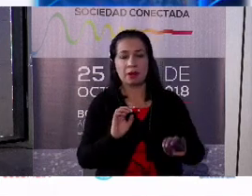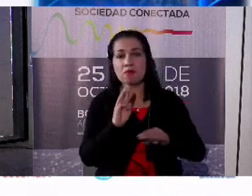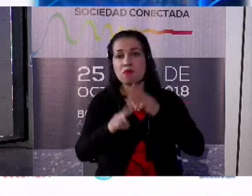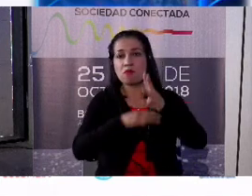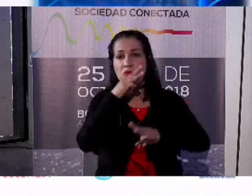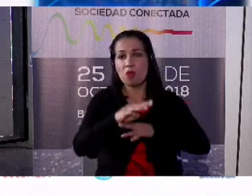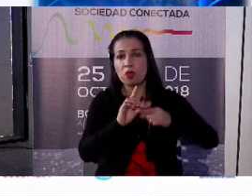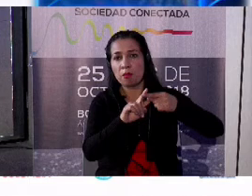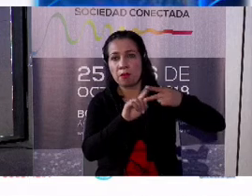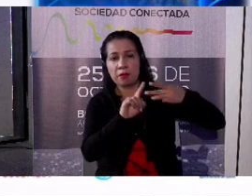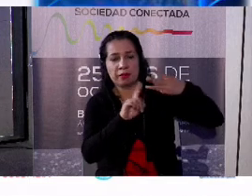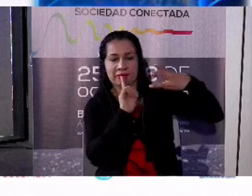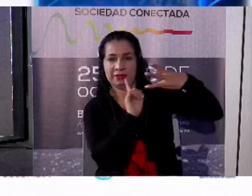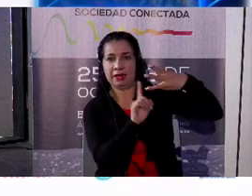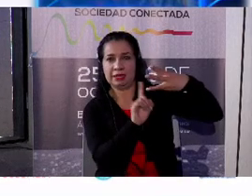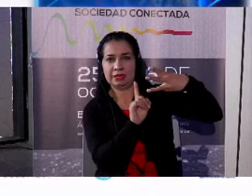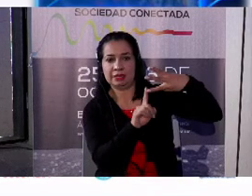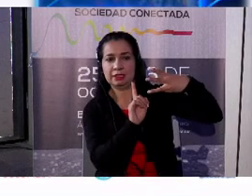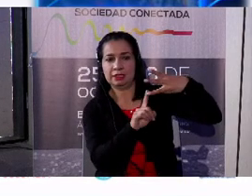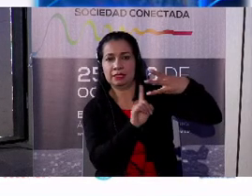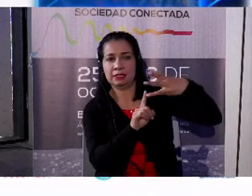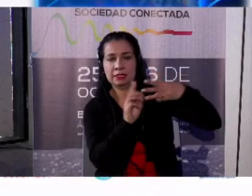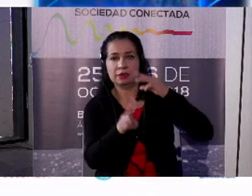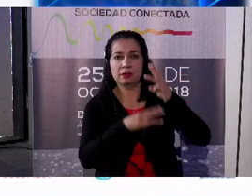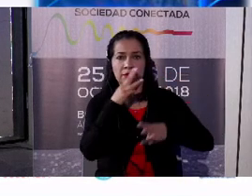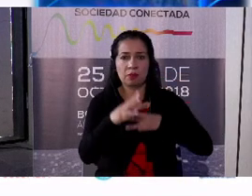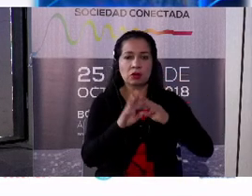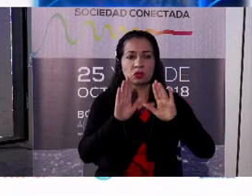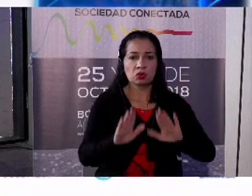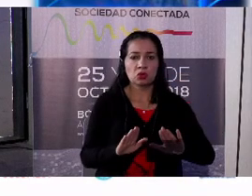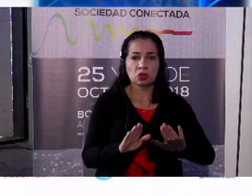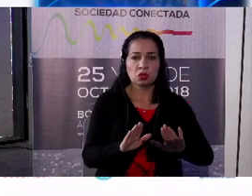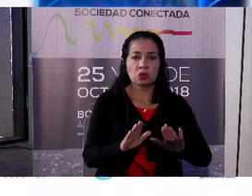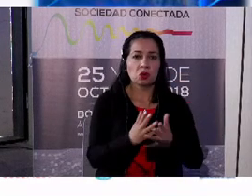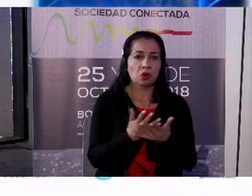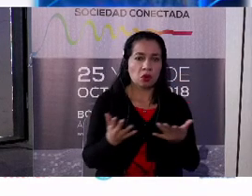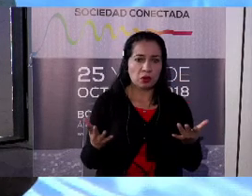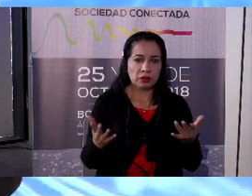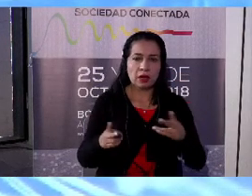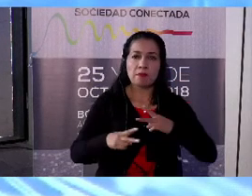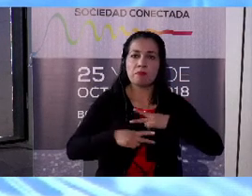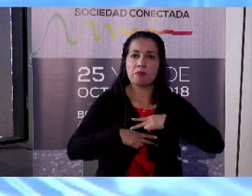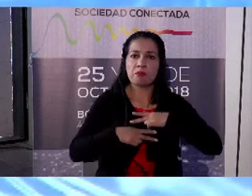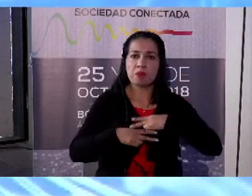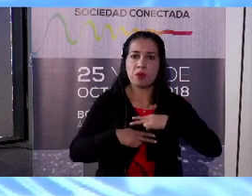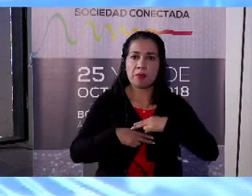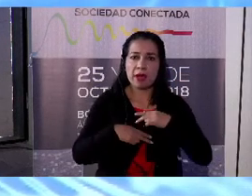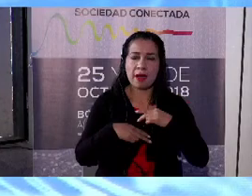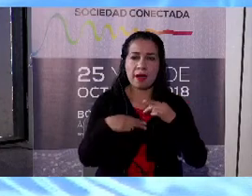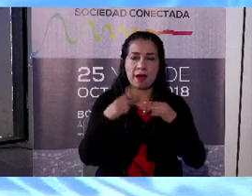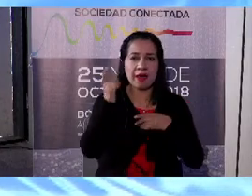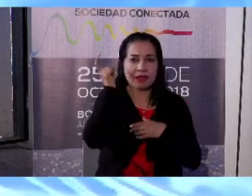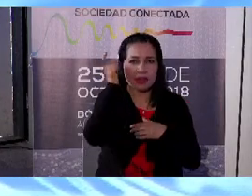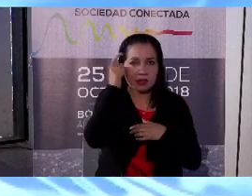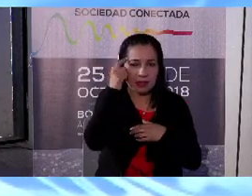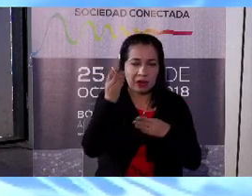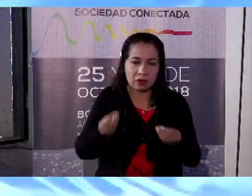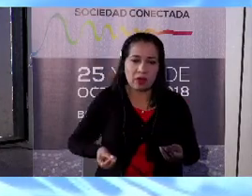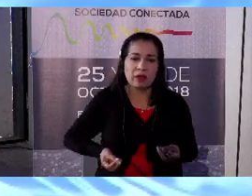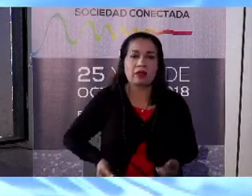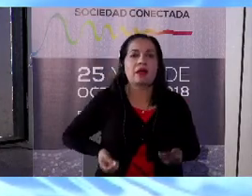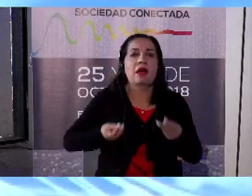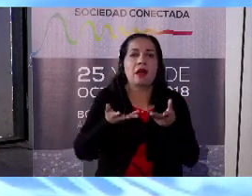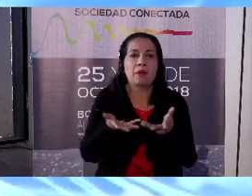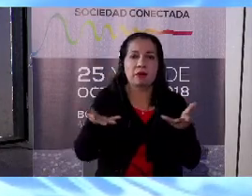mundial en cuanto a propiedad intelectual aportes a propiedad intelectual y también